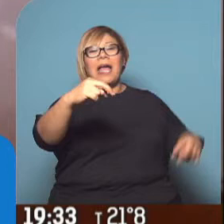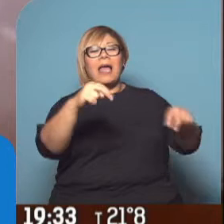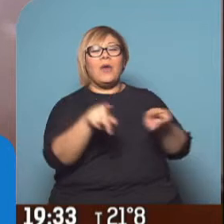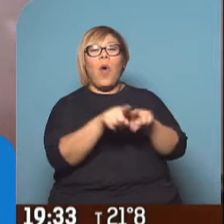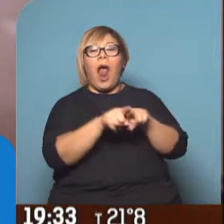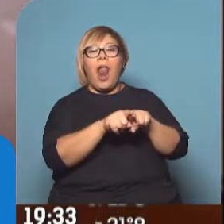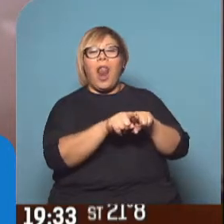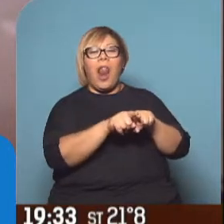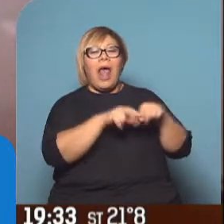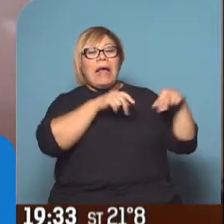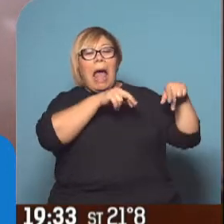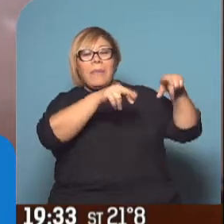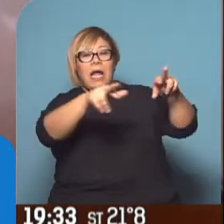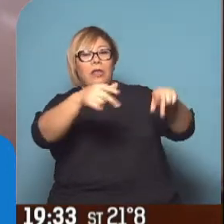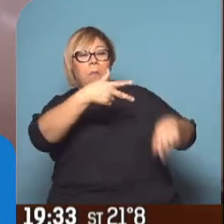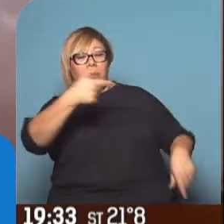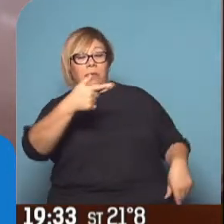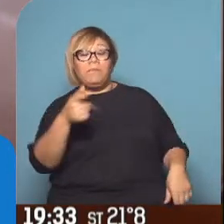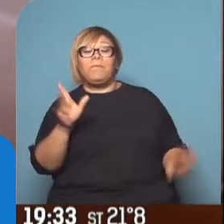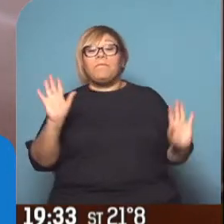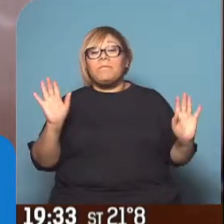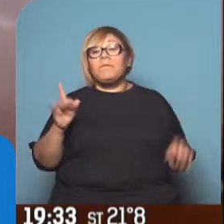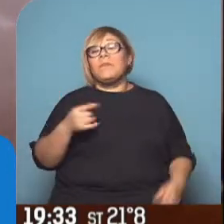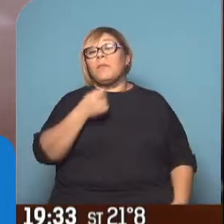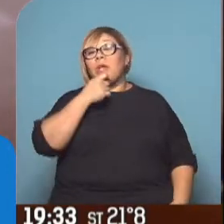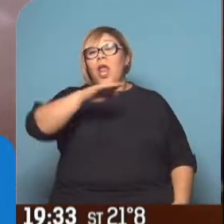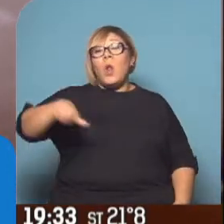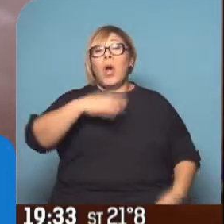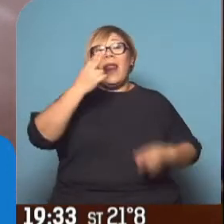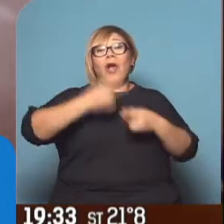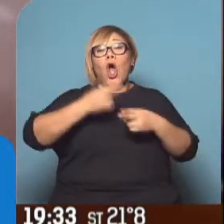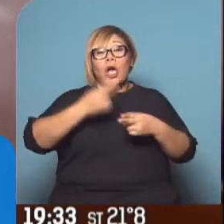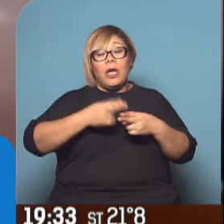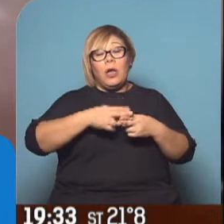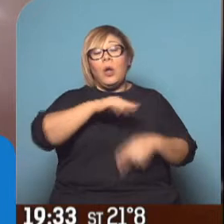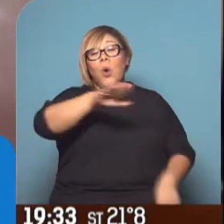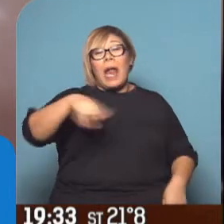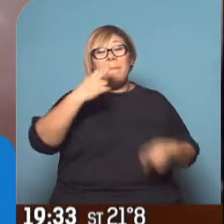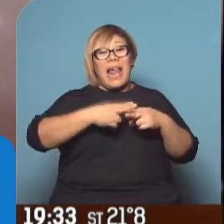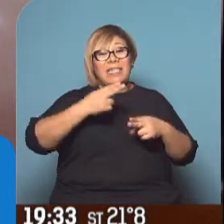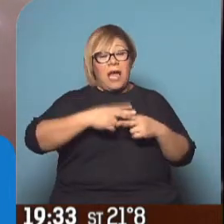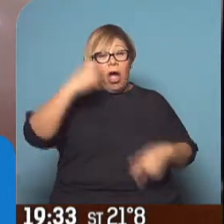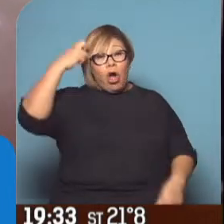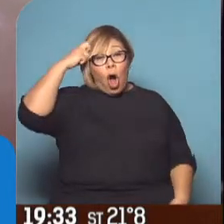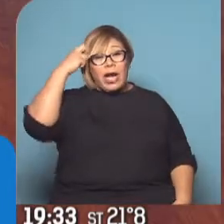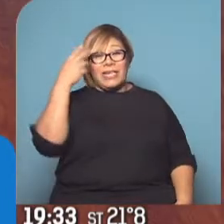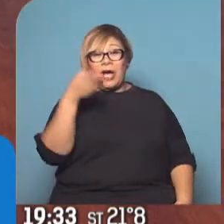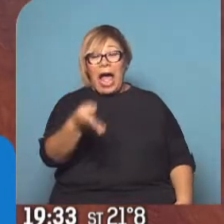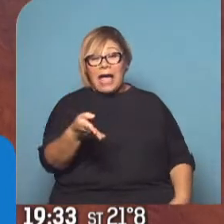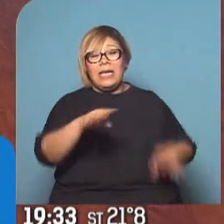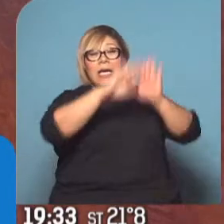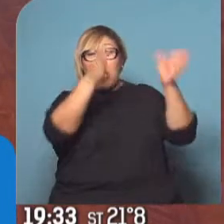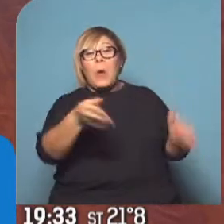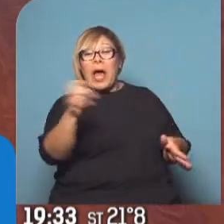que estuviese en un estado de locura manifiesta si uno se detiene en el Congreso a disparar a tachos de basura, ¿no? Digamos, no es un buen lugar para hacer práctica de tiro de tacho de basura,